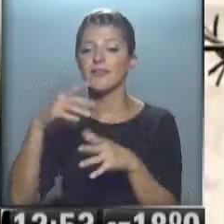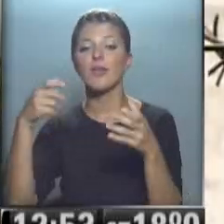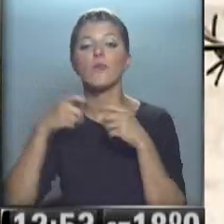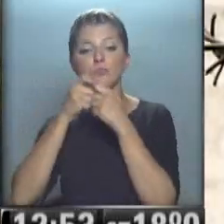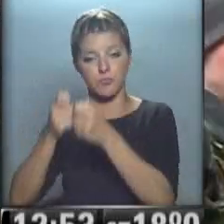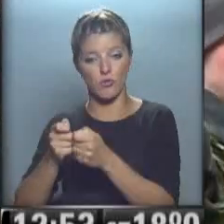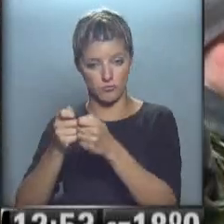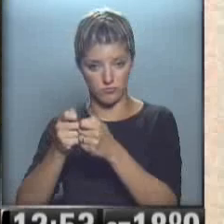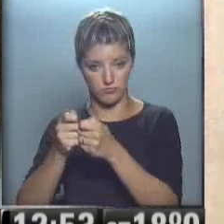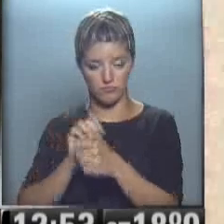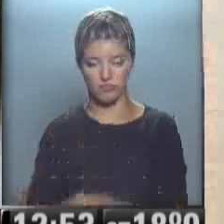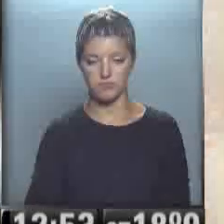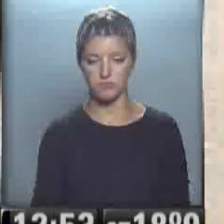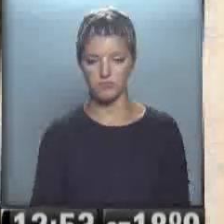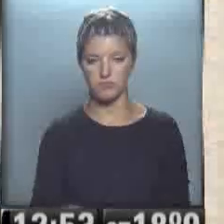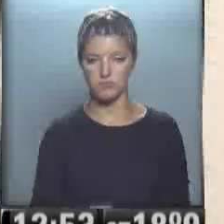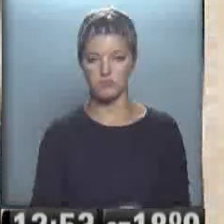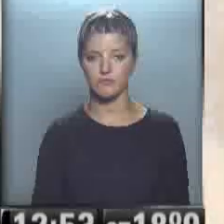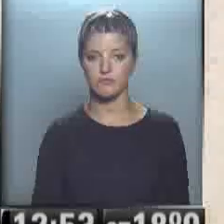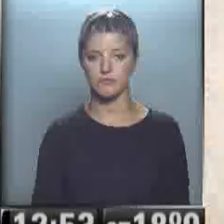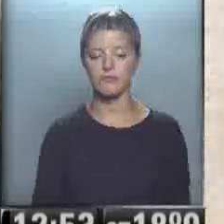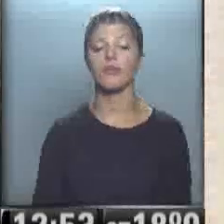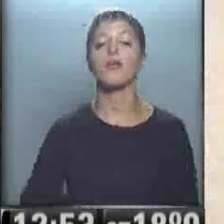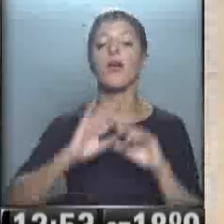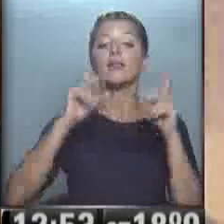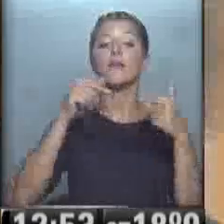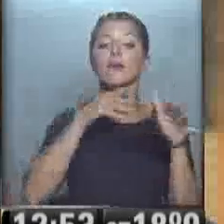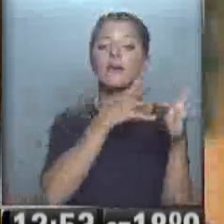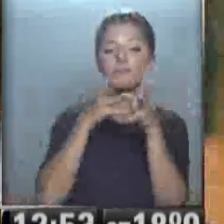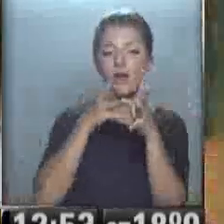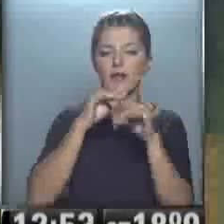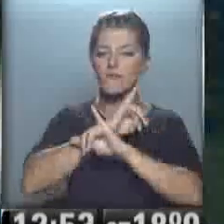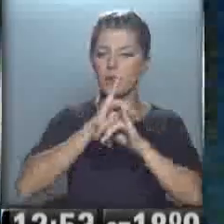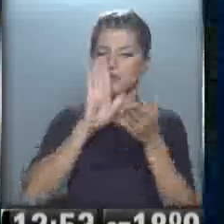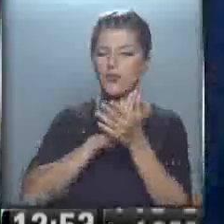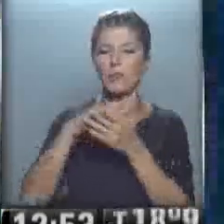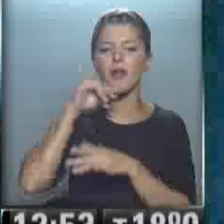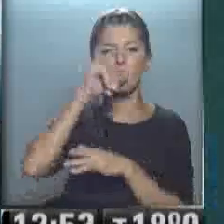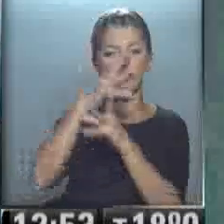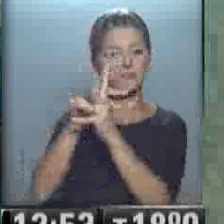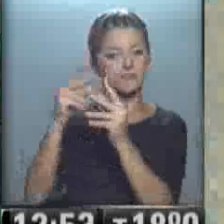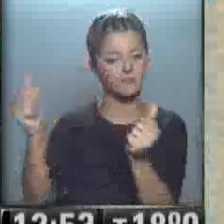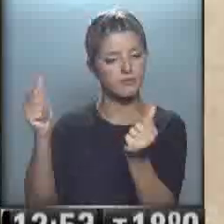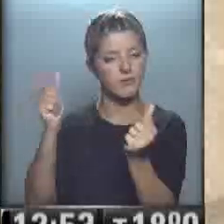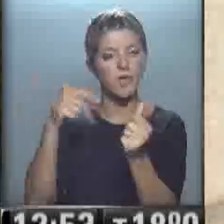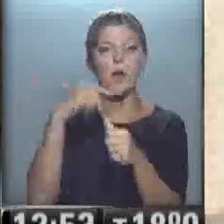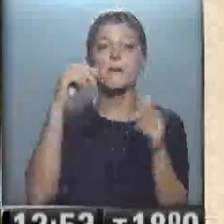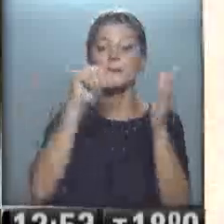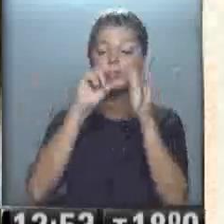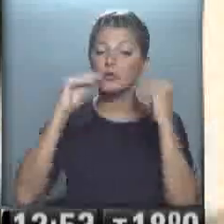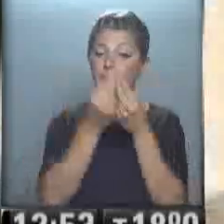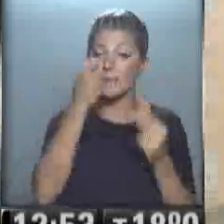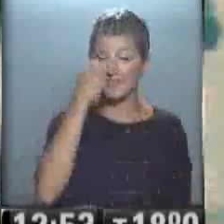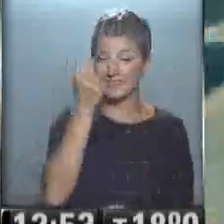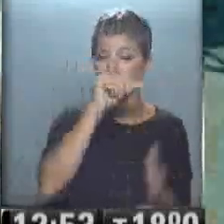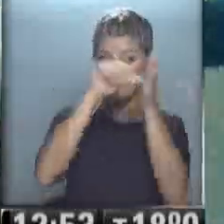brix además guerra de información por el vuelo 370 los 26 países que buscan el avión